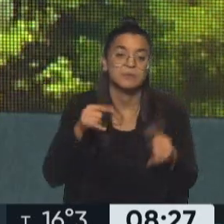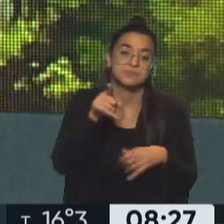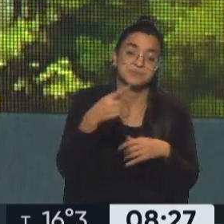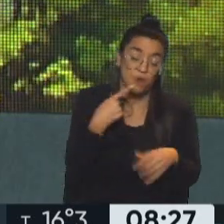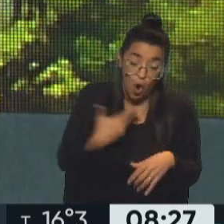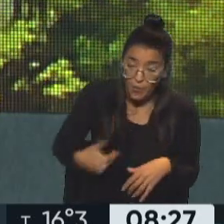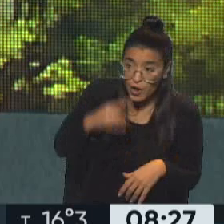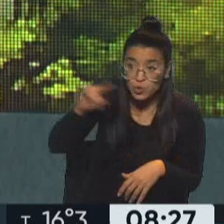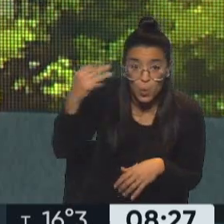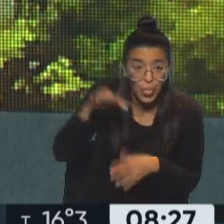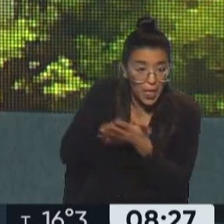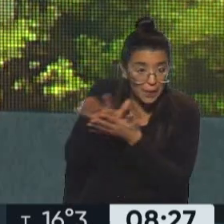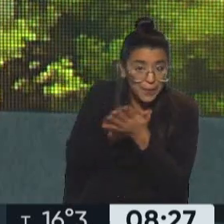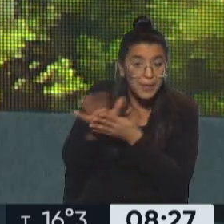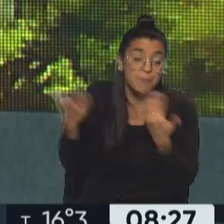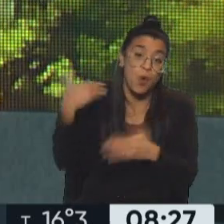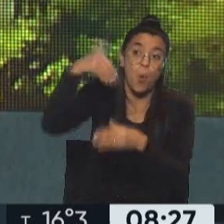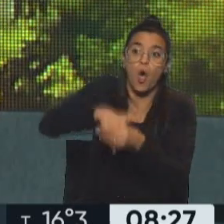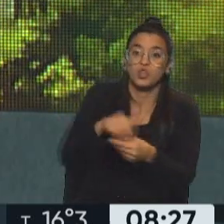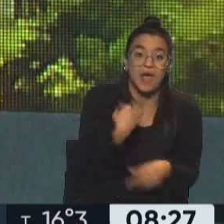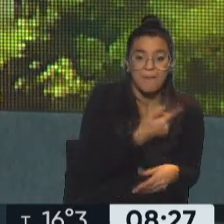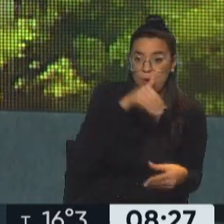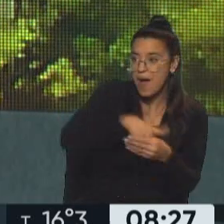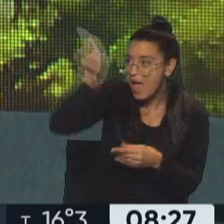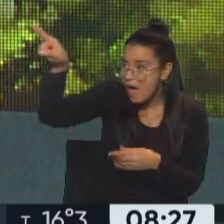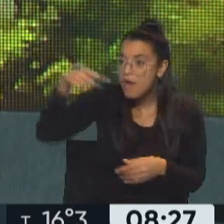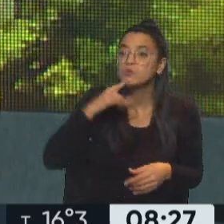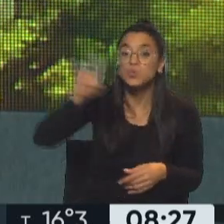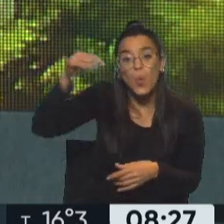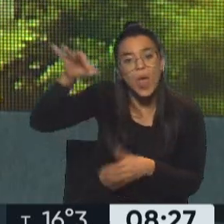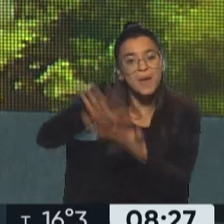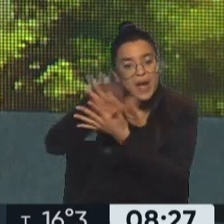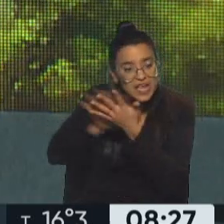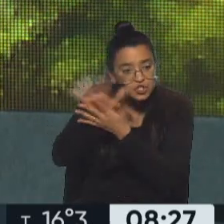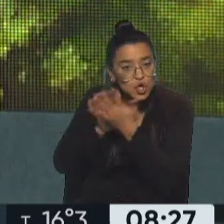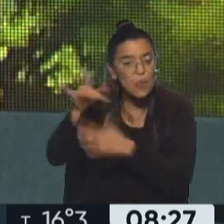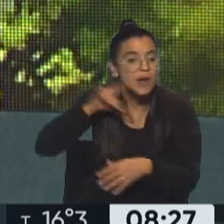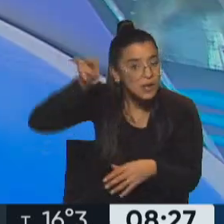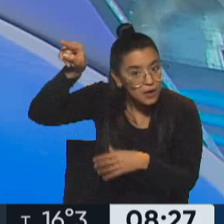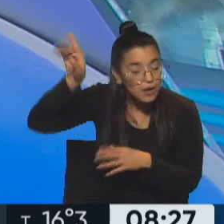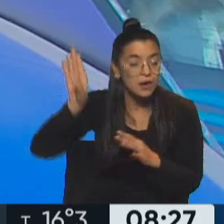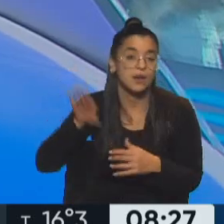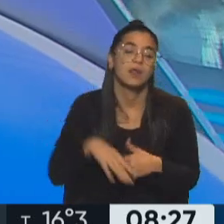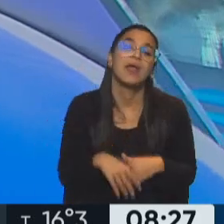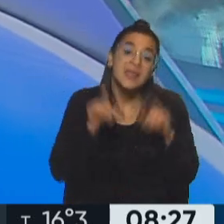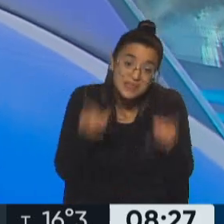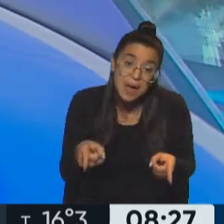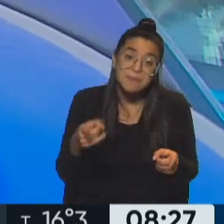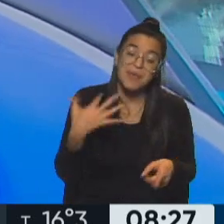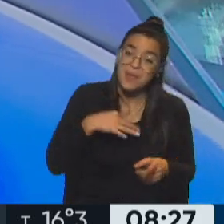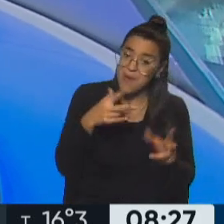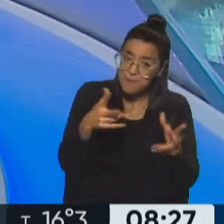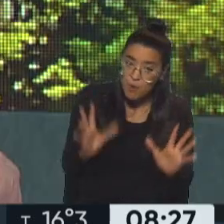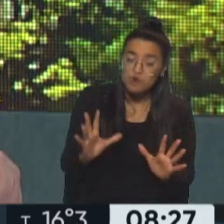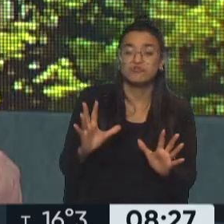el gobierno. Para eso fue votado, para resolver las situaciones que se le presenten. También hay que decir